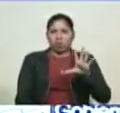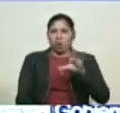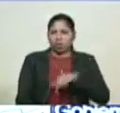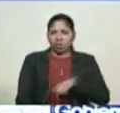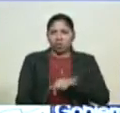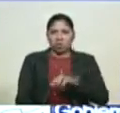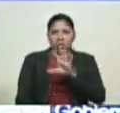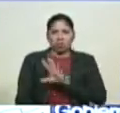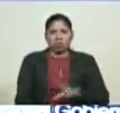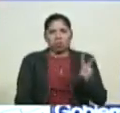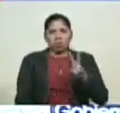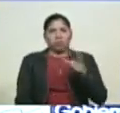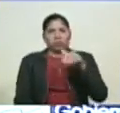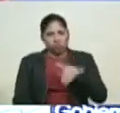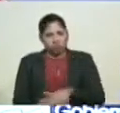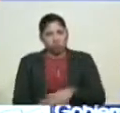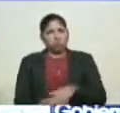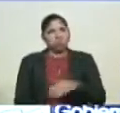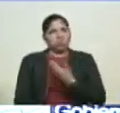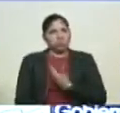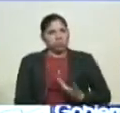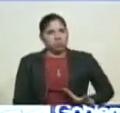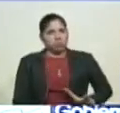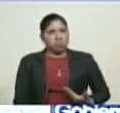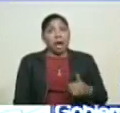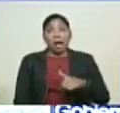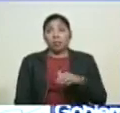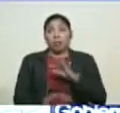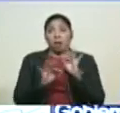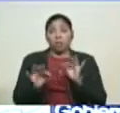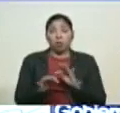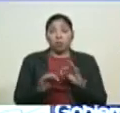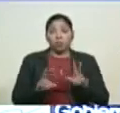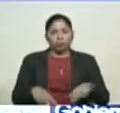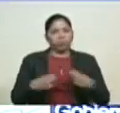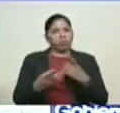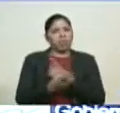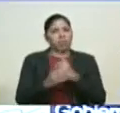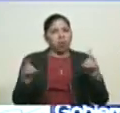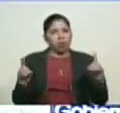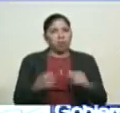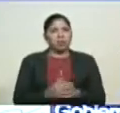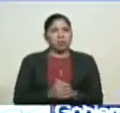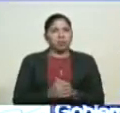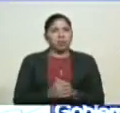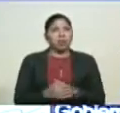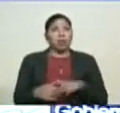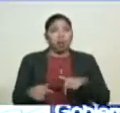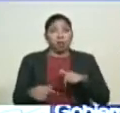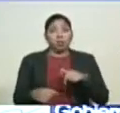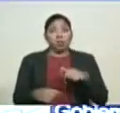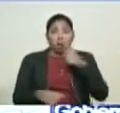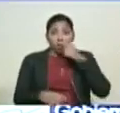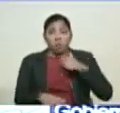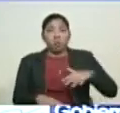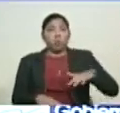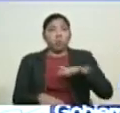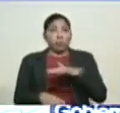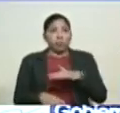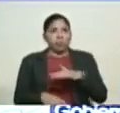elegir el presidente de la república. Un país ejemplar en su renovación democrática. Donde el pueblo ejerce su soberanía con